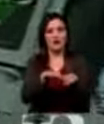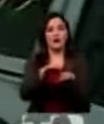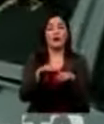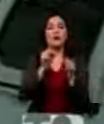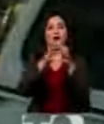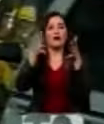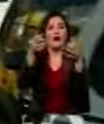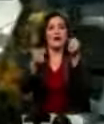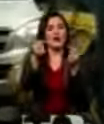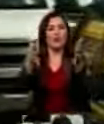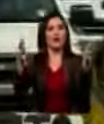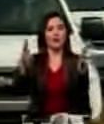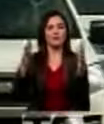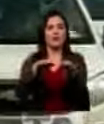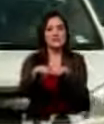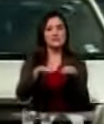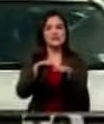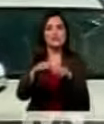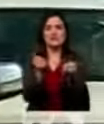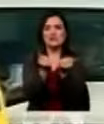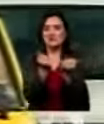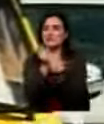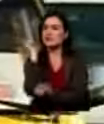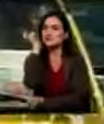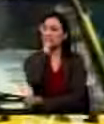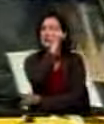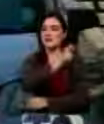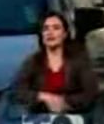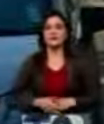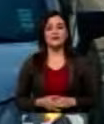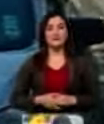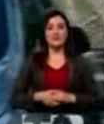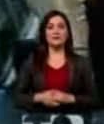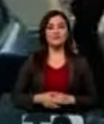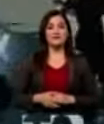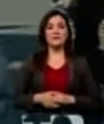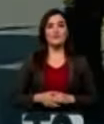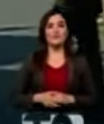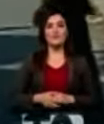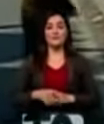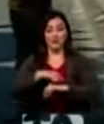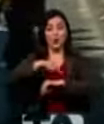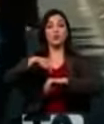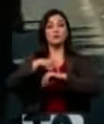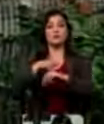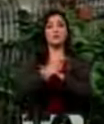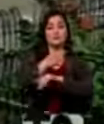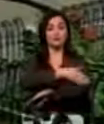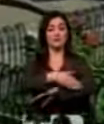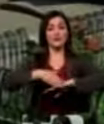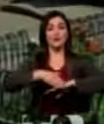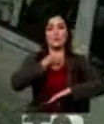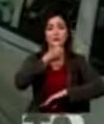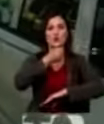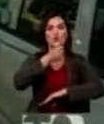grandes y pequeños, tráfico que por momentos caotizó la ciudad. De esta forma lució por varias horas la Avenida del